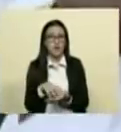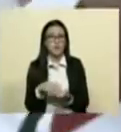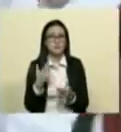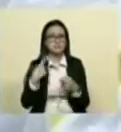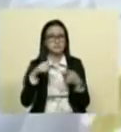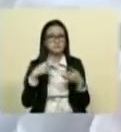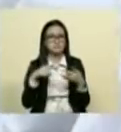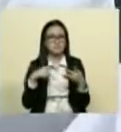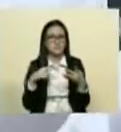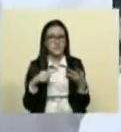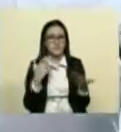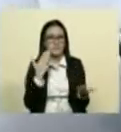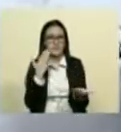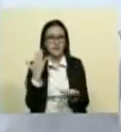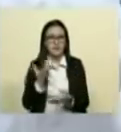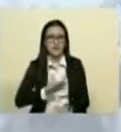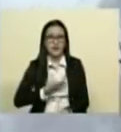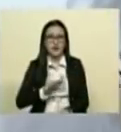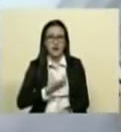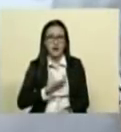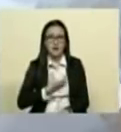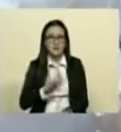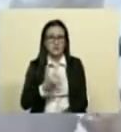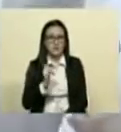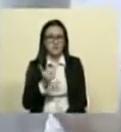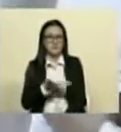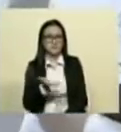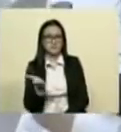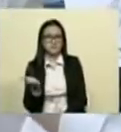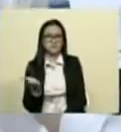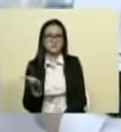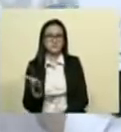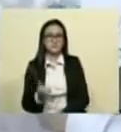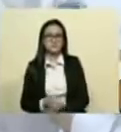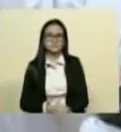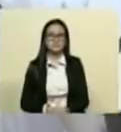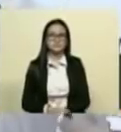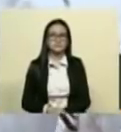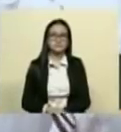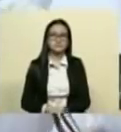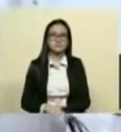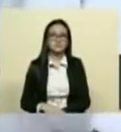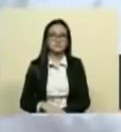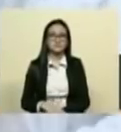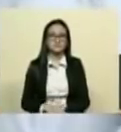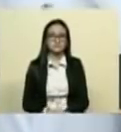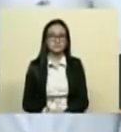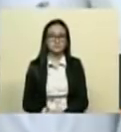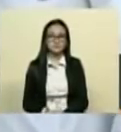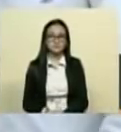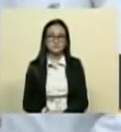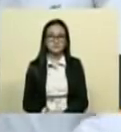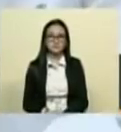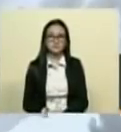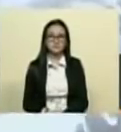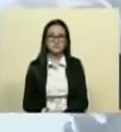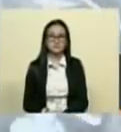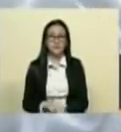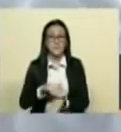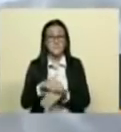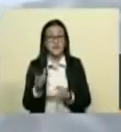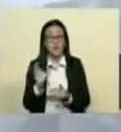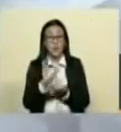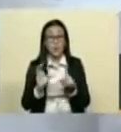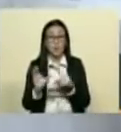distintos alcaldes y alcaldesas de la entidad. Ernesto Villegas Polyat,